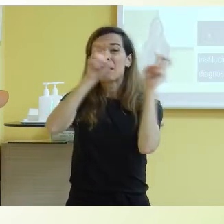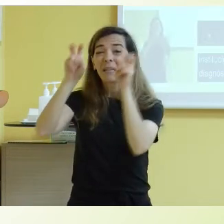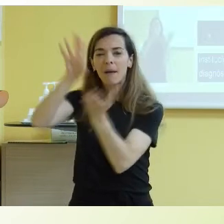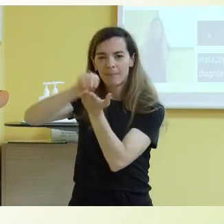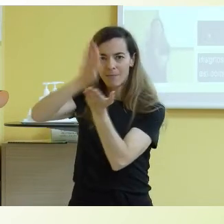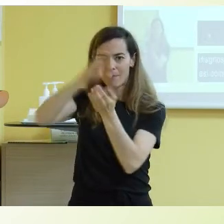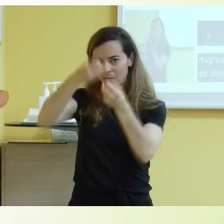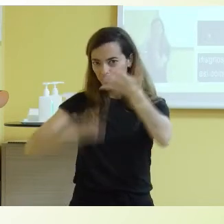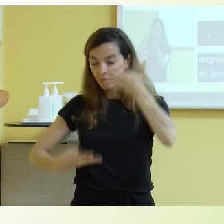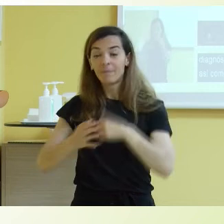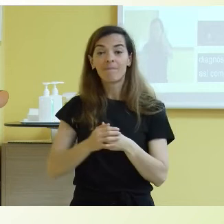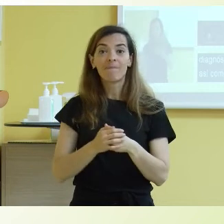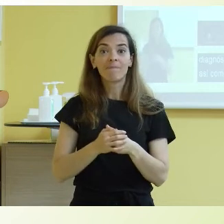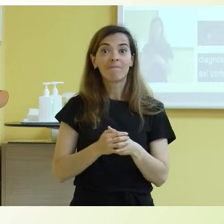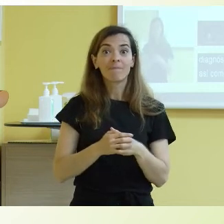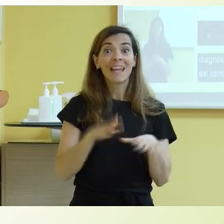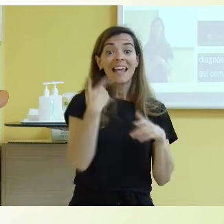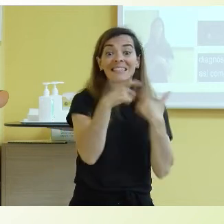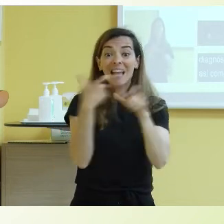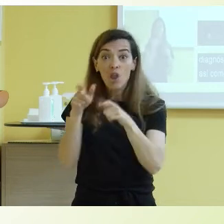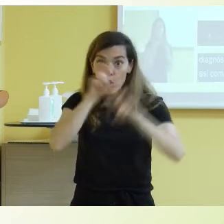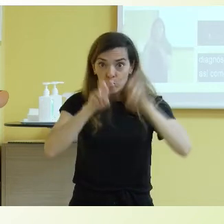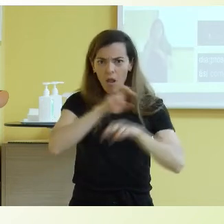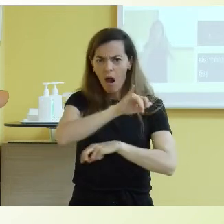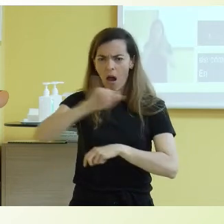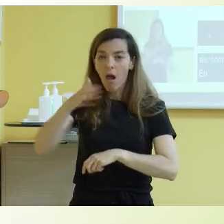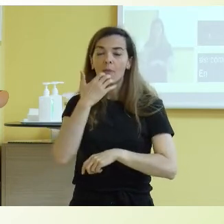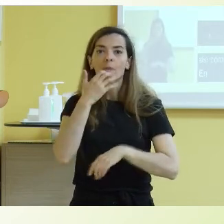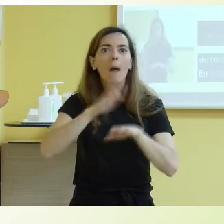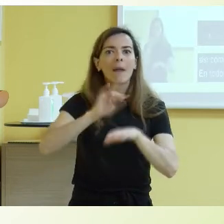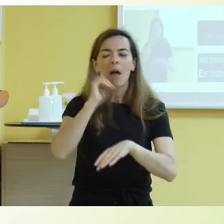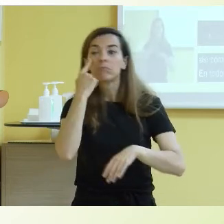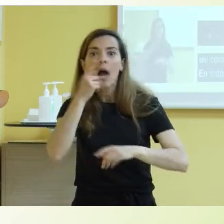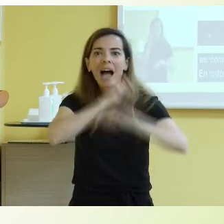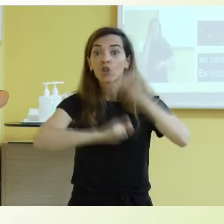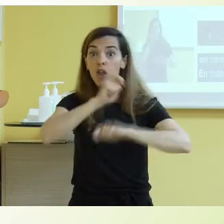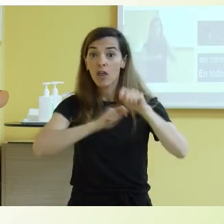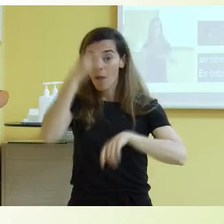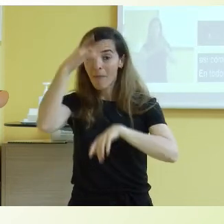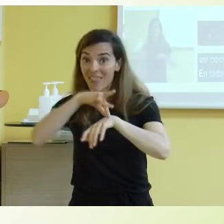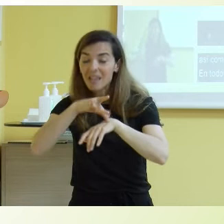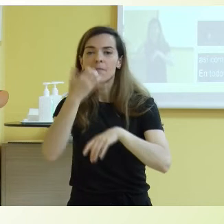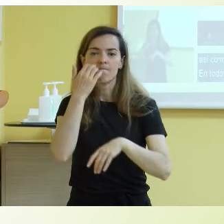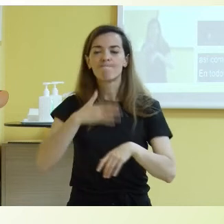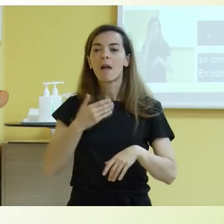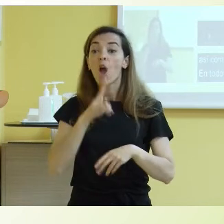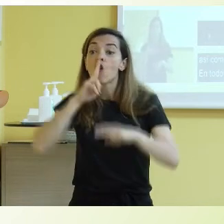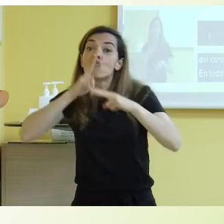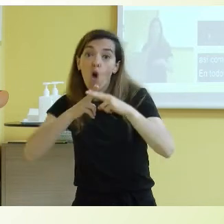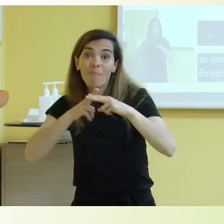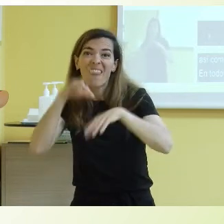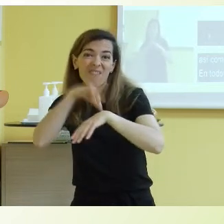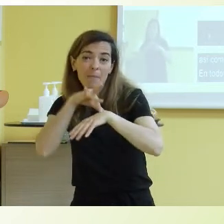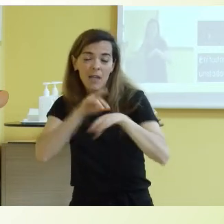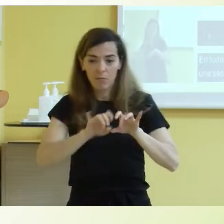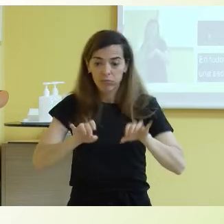En todos los casos hay varias opciones de búsqueda. Por ejemplo, para localizar una asociación de pacientes se puede buscar bien por el nombre de la enfermedad,